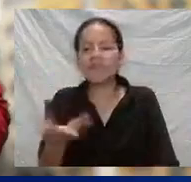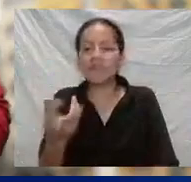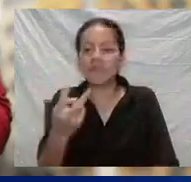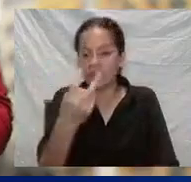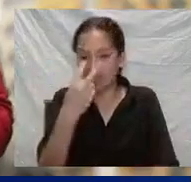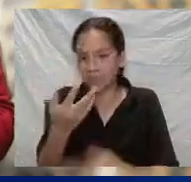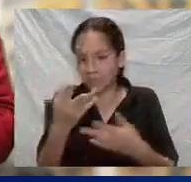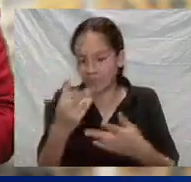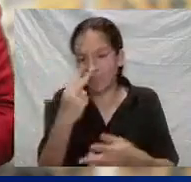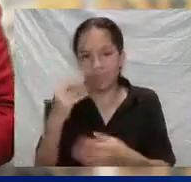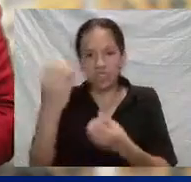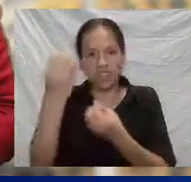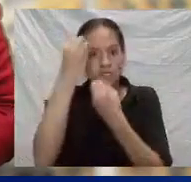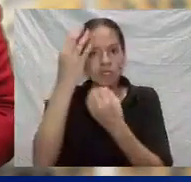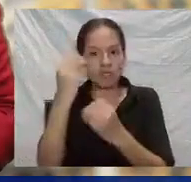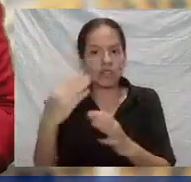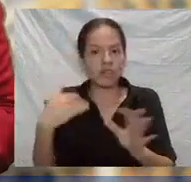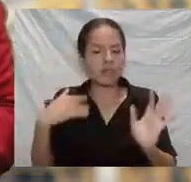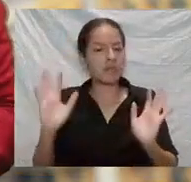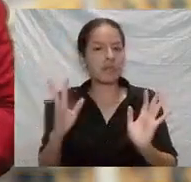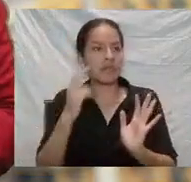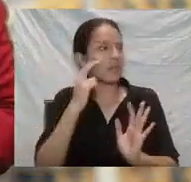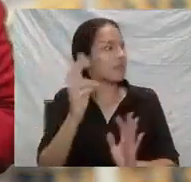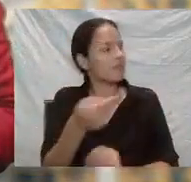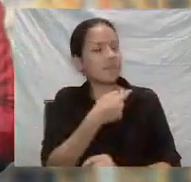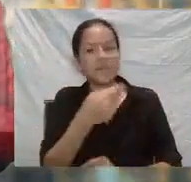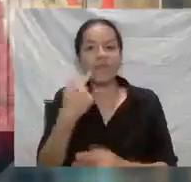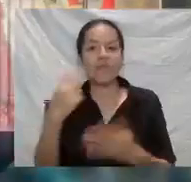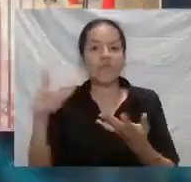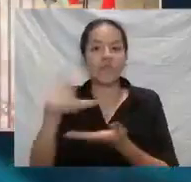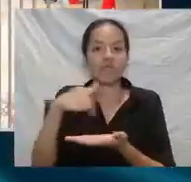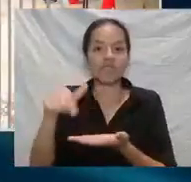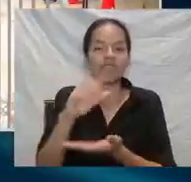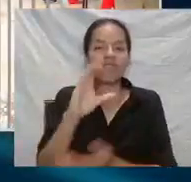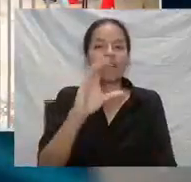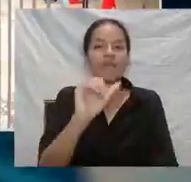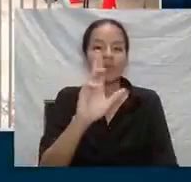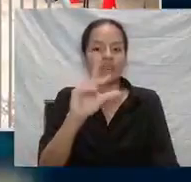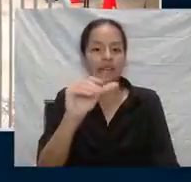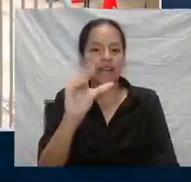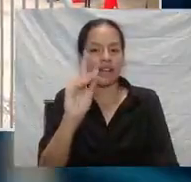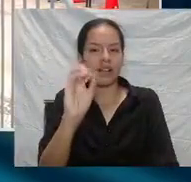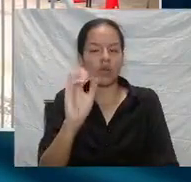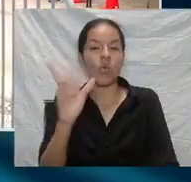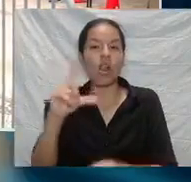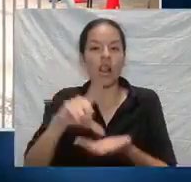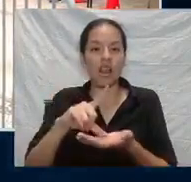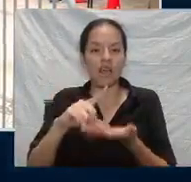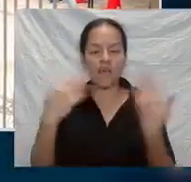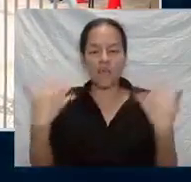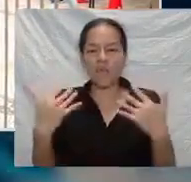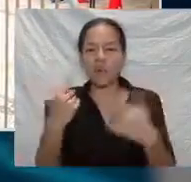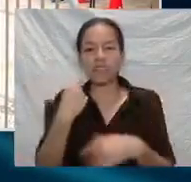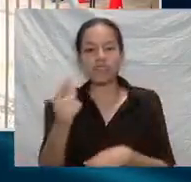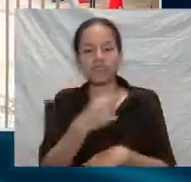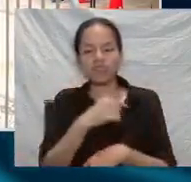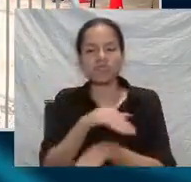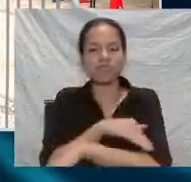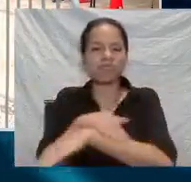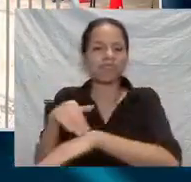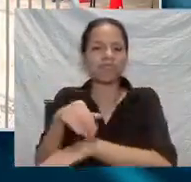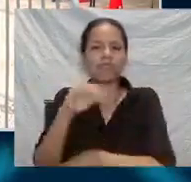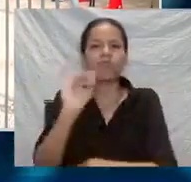información clara en el cercado de lima exactamente aquí nada más en la plaza no sola de las artes quirúrgicas